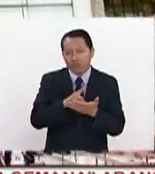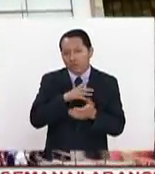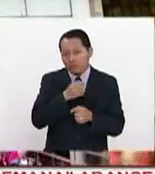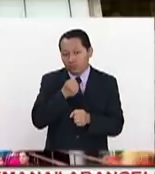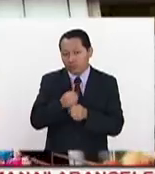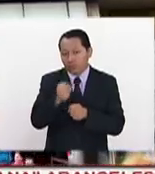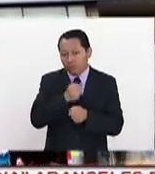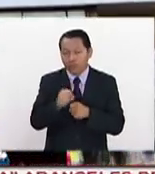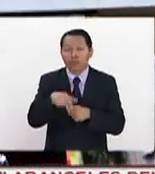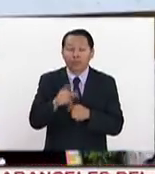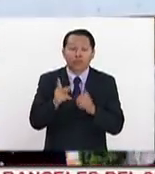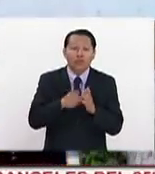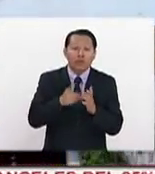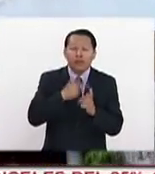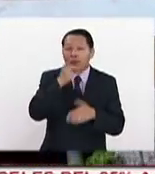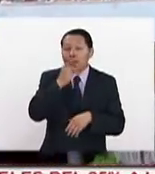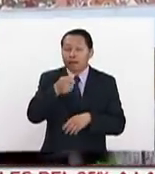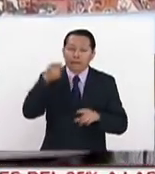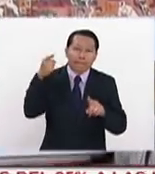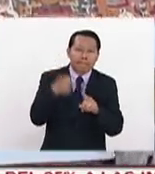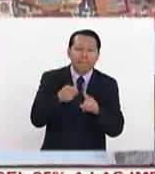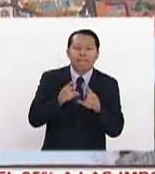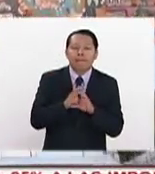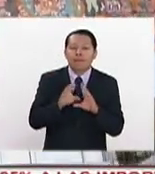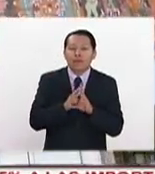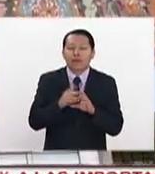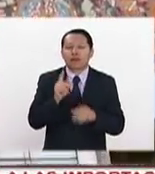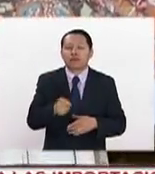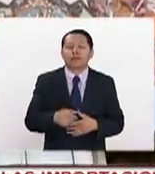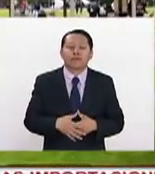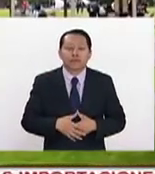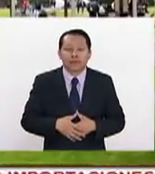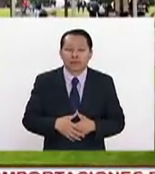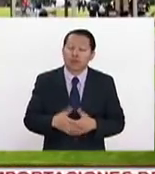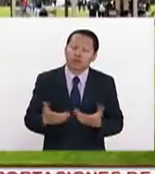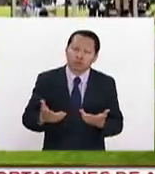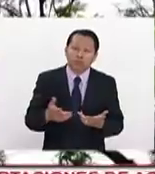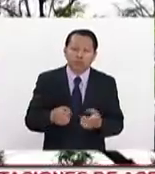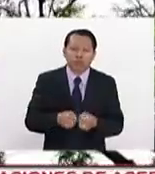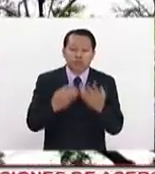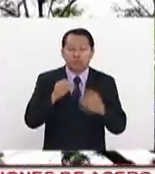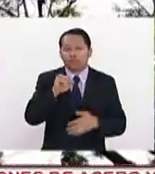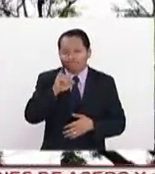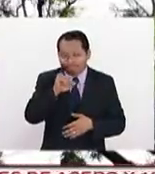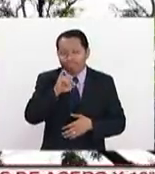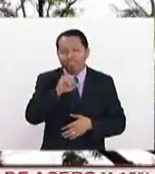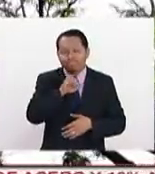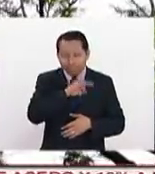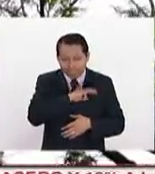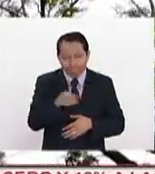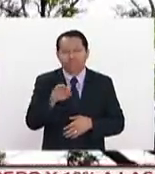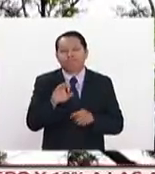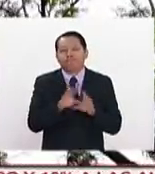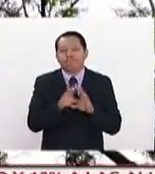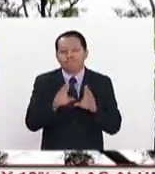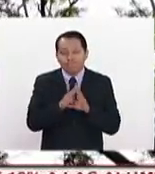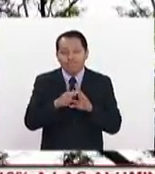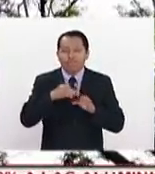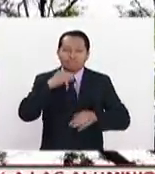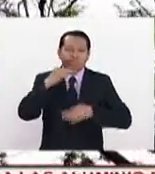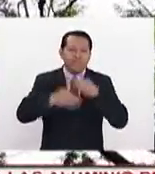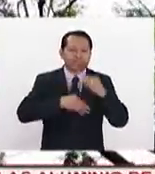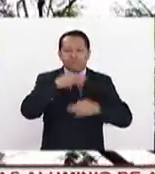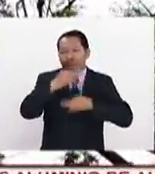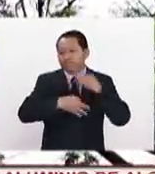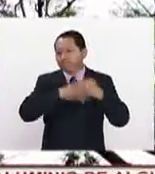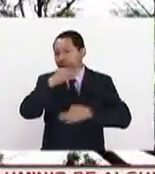violencia, pero insistiendo en esta pregunta, es decir, sí, por supuesto, habría que hacer una campaña